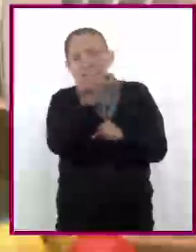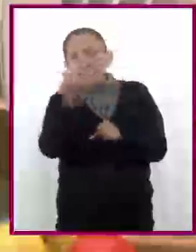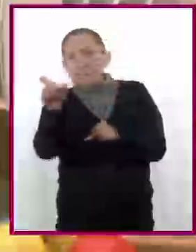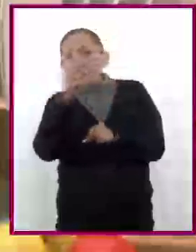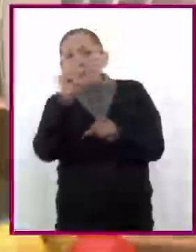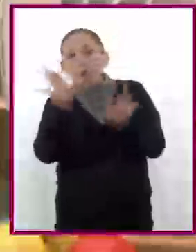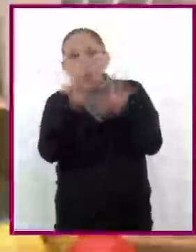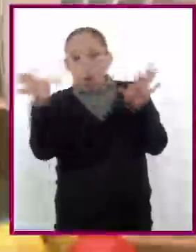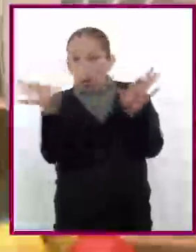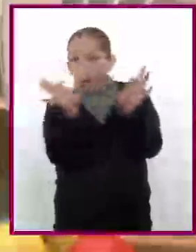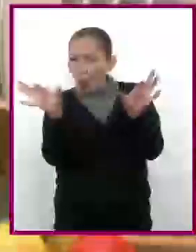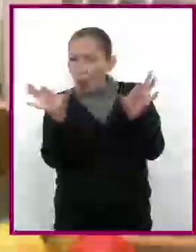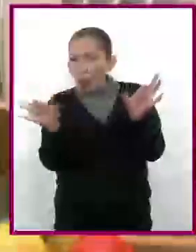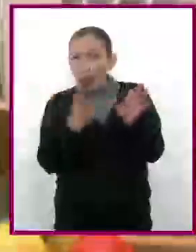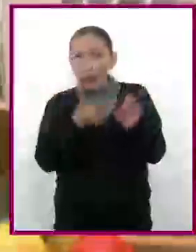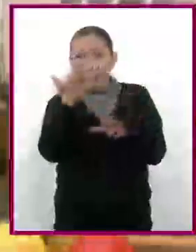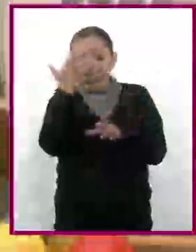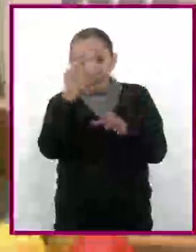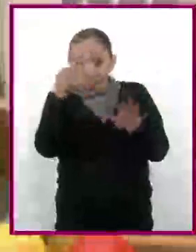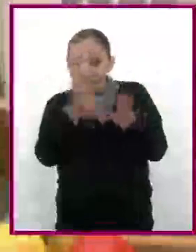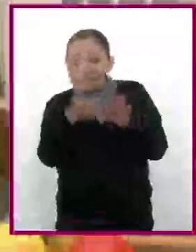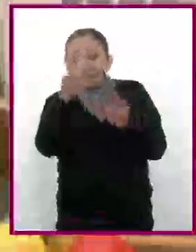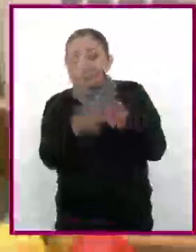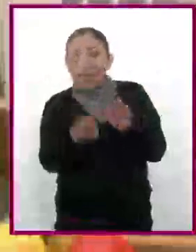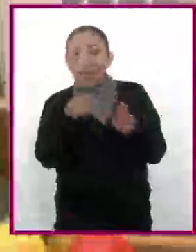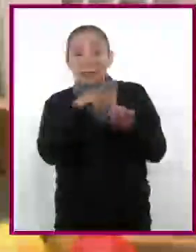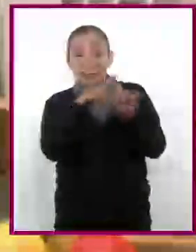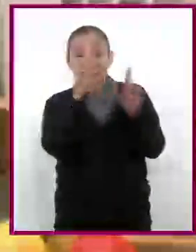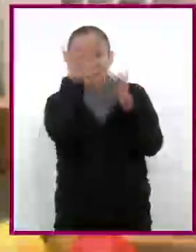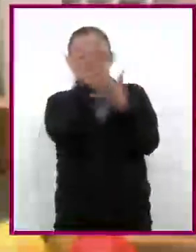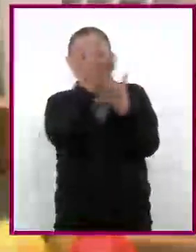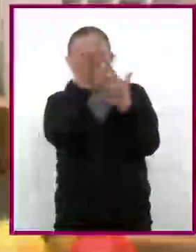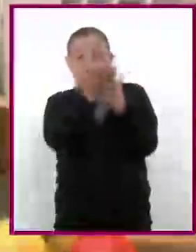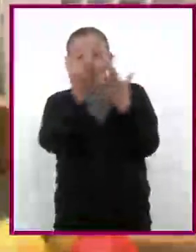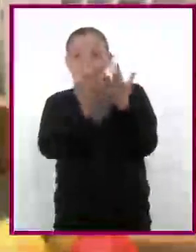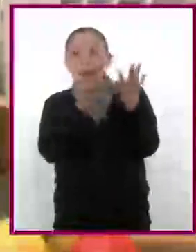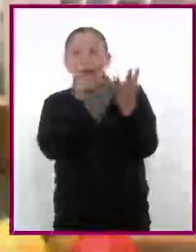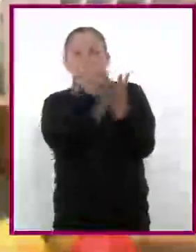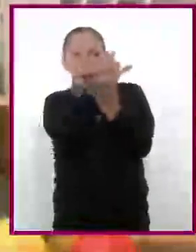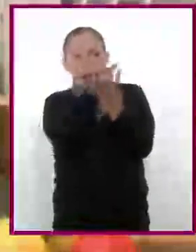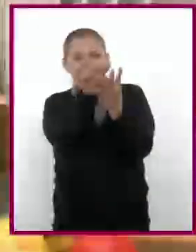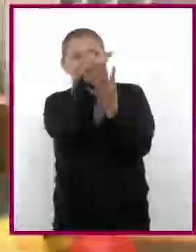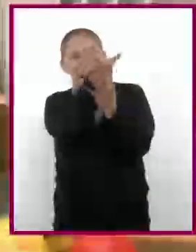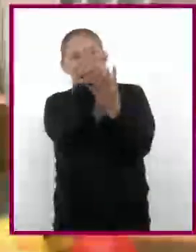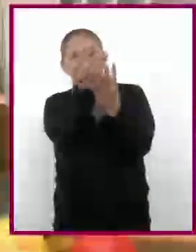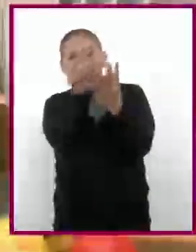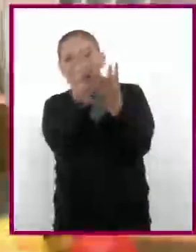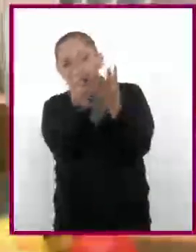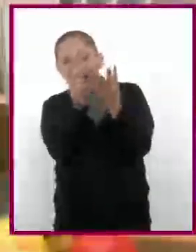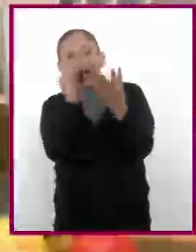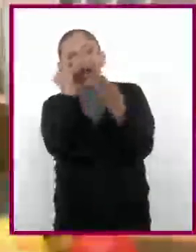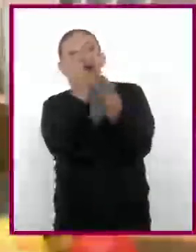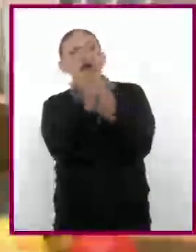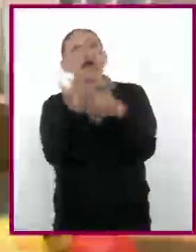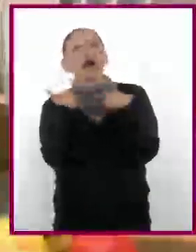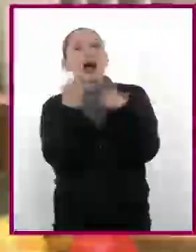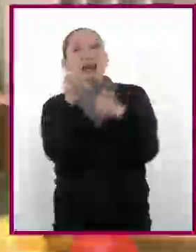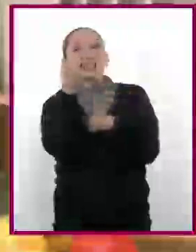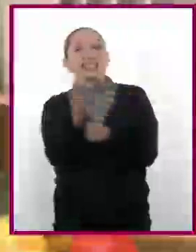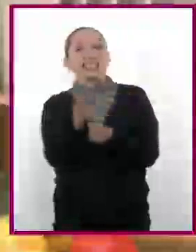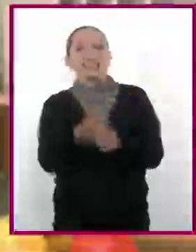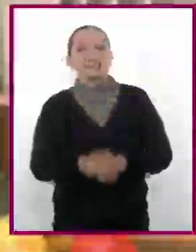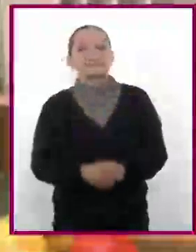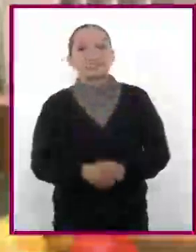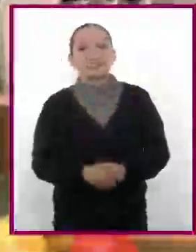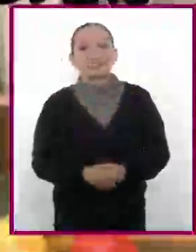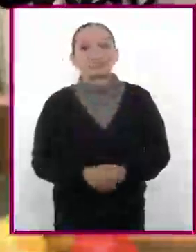palabras. Al conocer el significado de las distintas partes que componen una palabra, nos será más fácil descubrir su